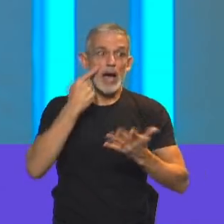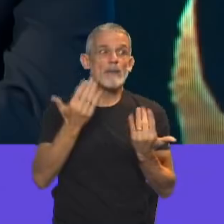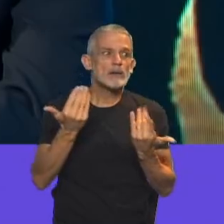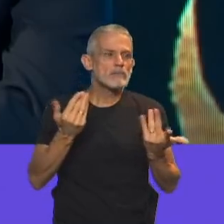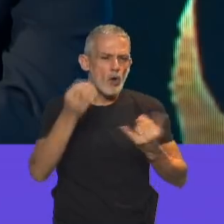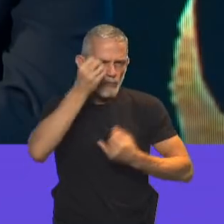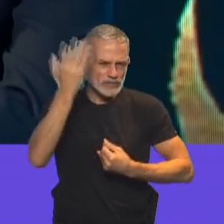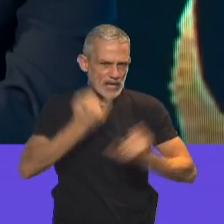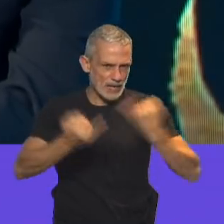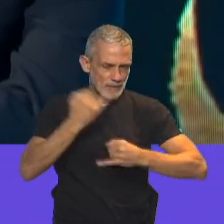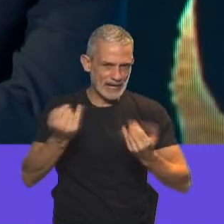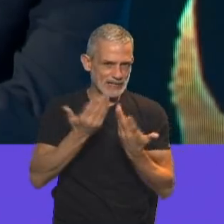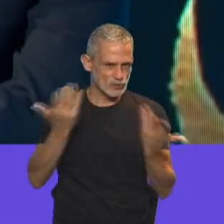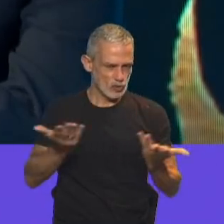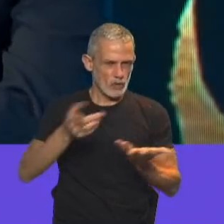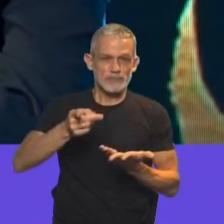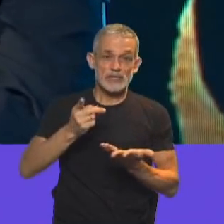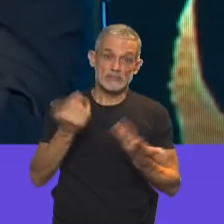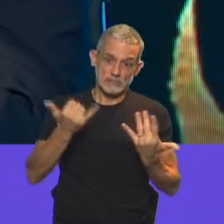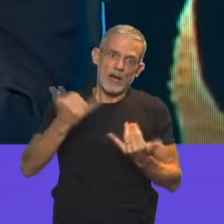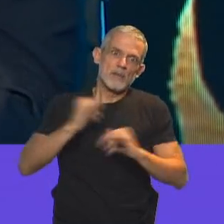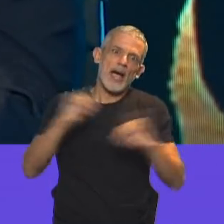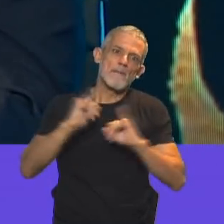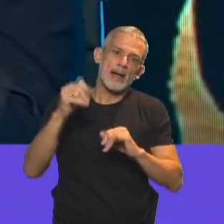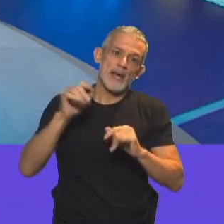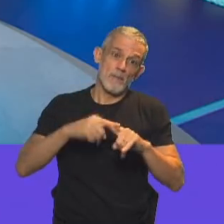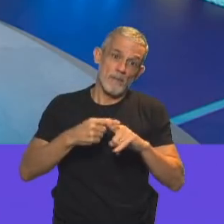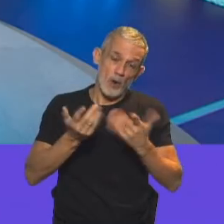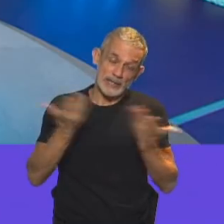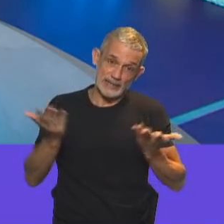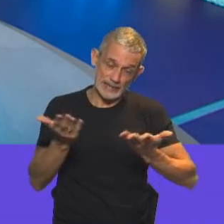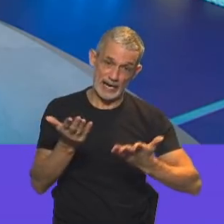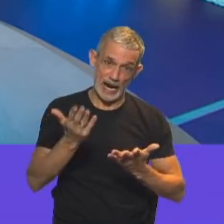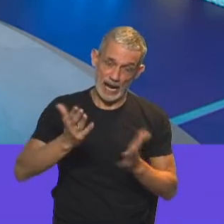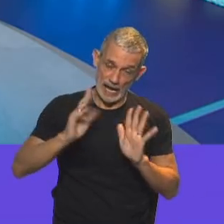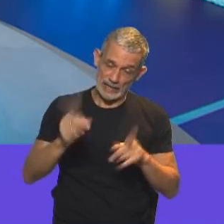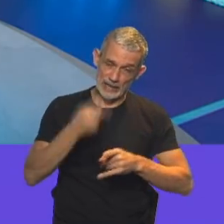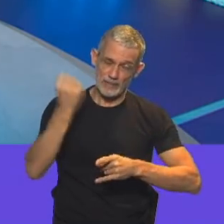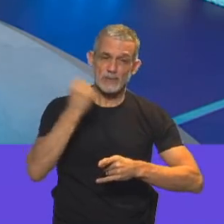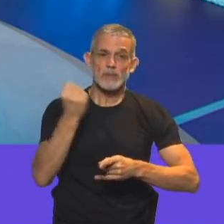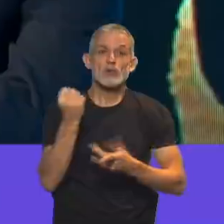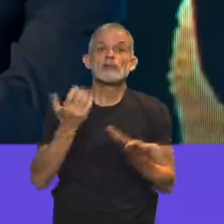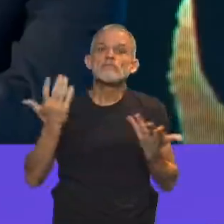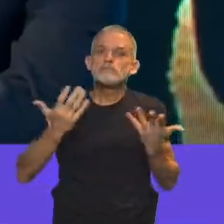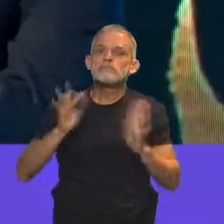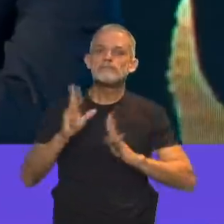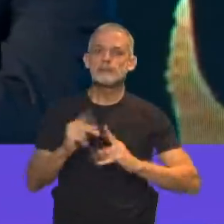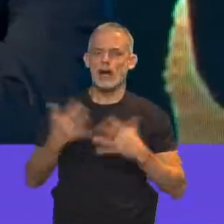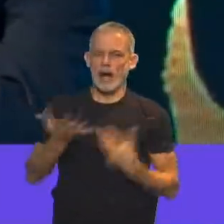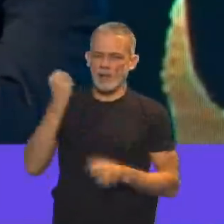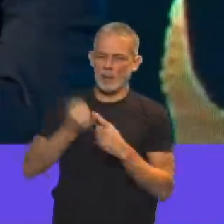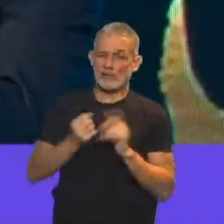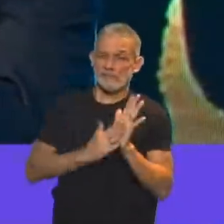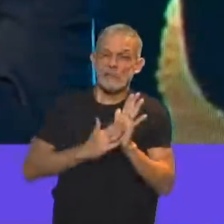filial y sin tener versión oficial porque tampoco nos unimos estamos en medio de una campaña política que es un dato menor donde muchas cosas se utilizan más allá de la